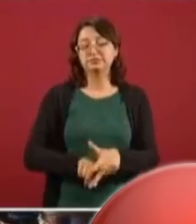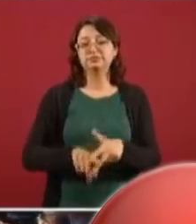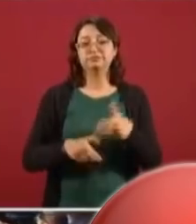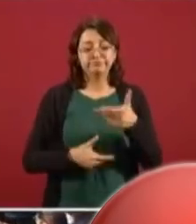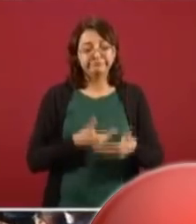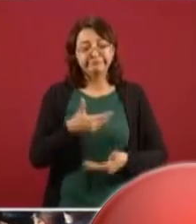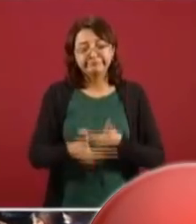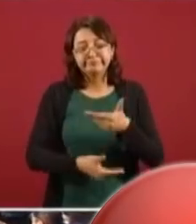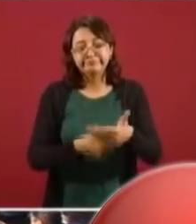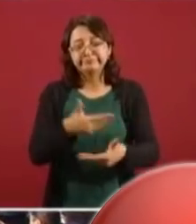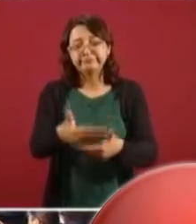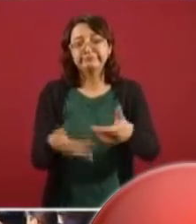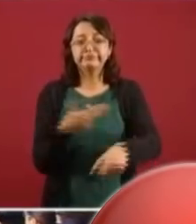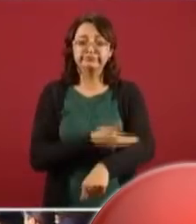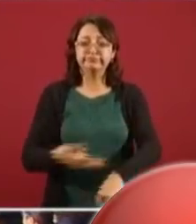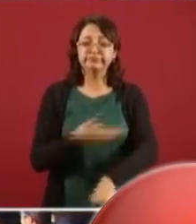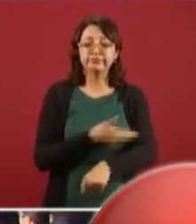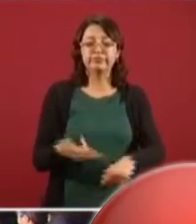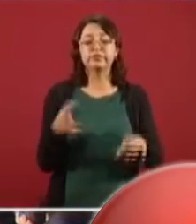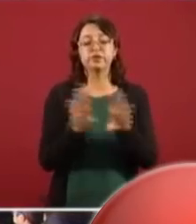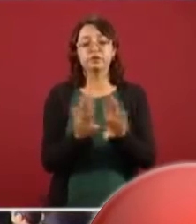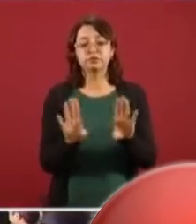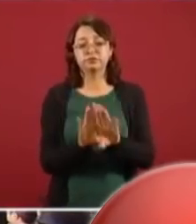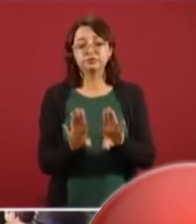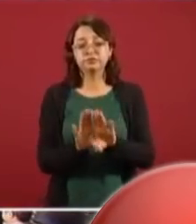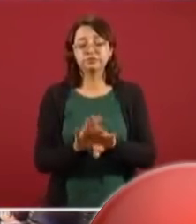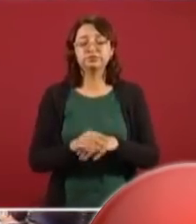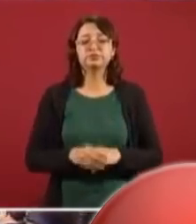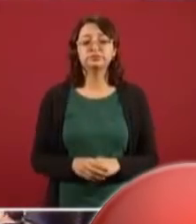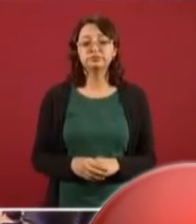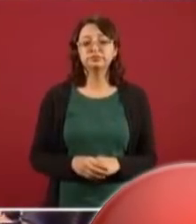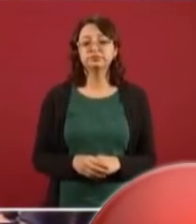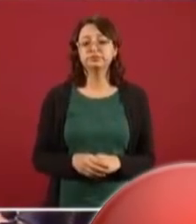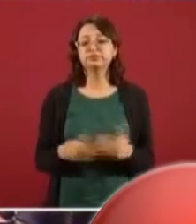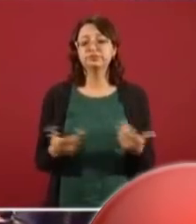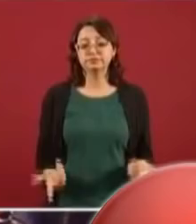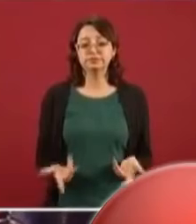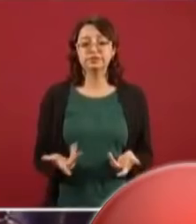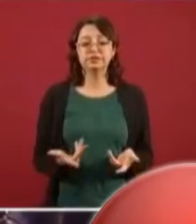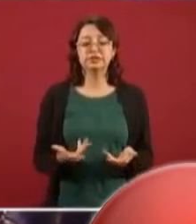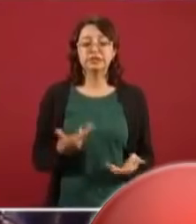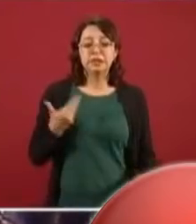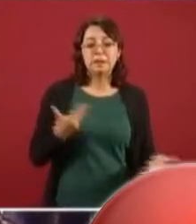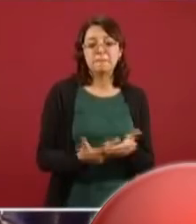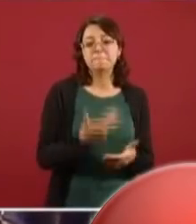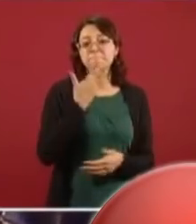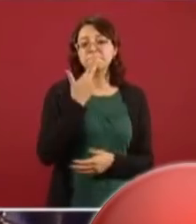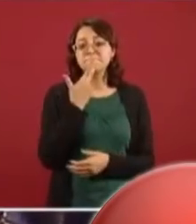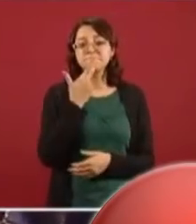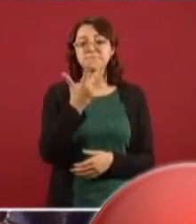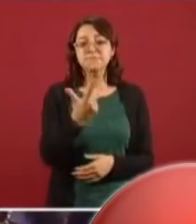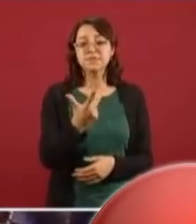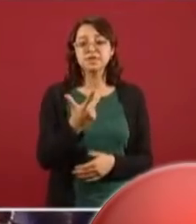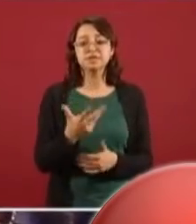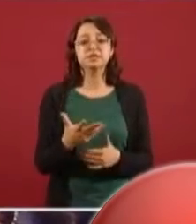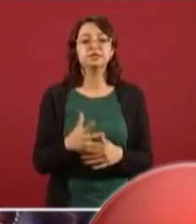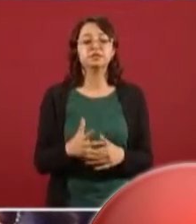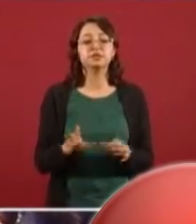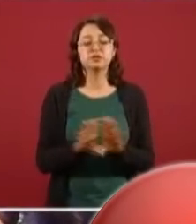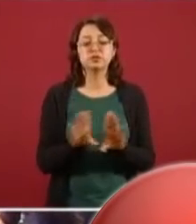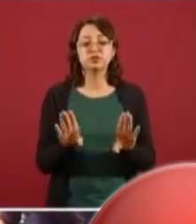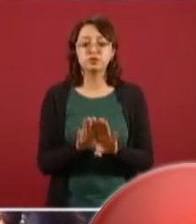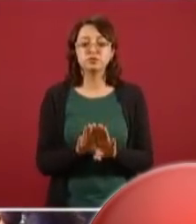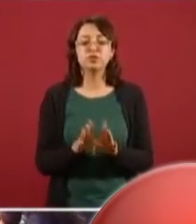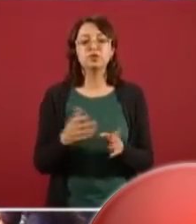cómo lo hacemos, cómo se hace mejor. Es un inventario